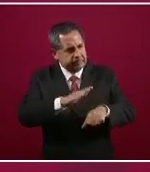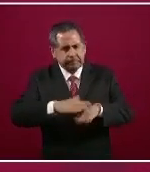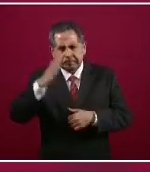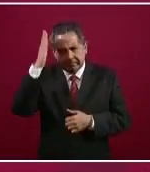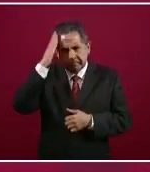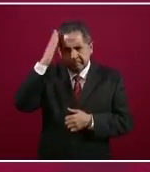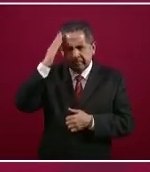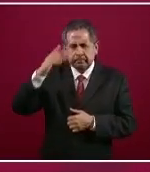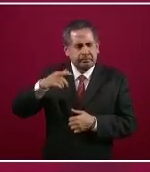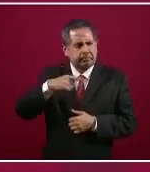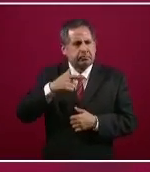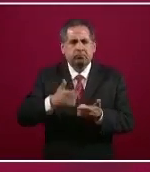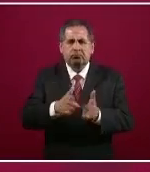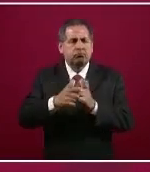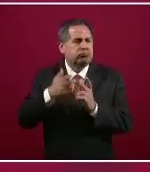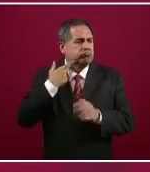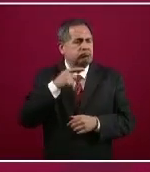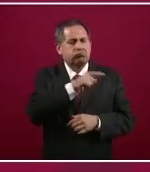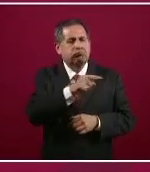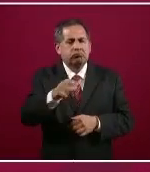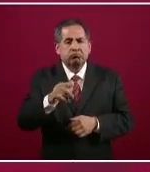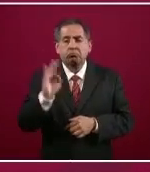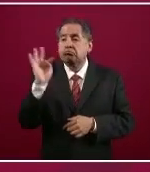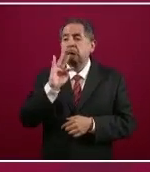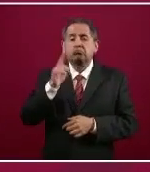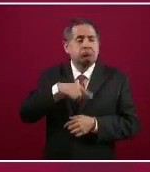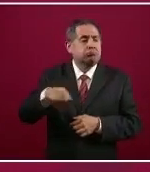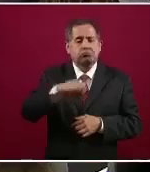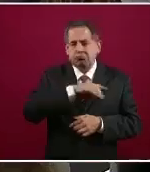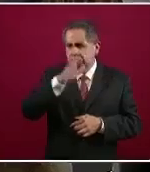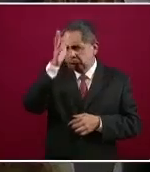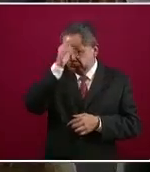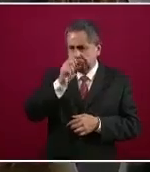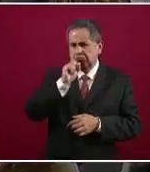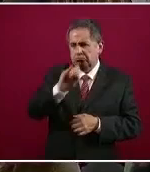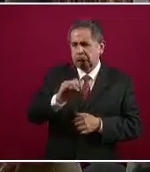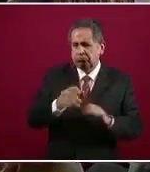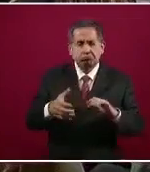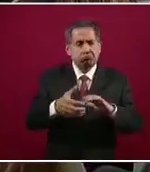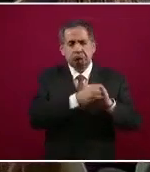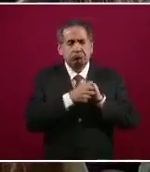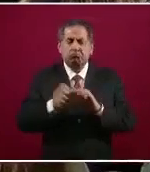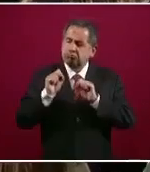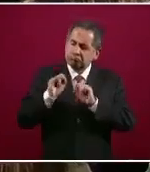partidos. ¿Qué tal que se logre un acuerdo